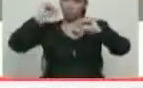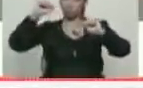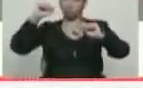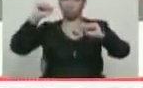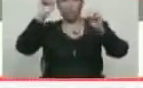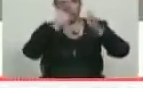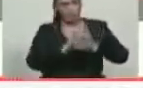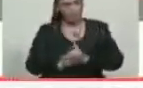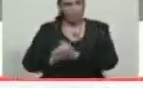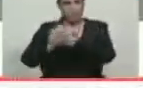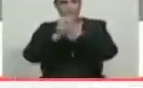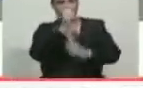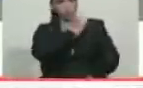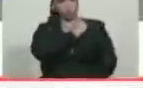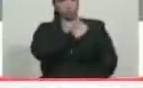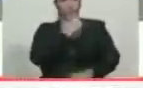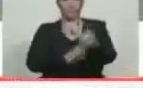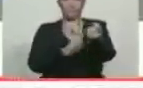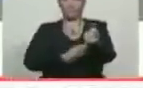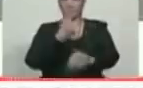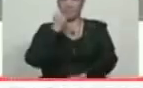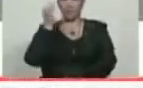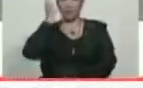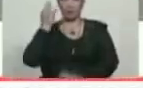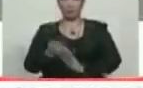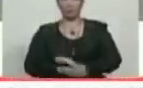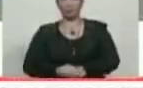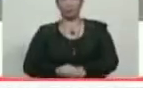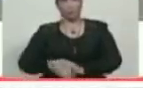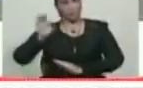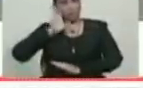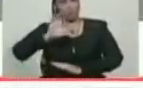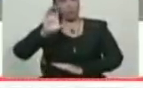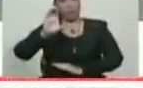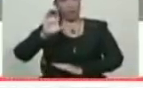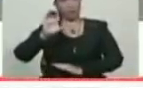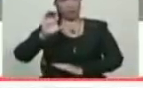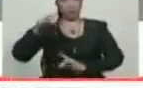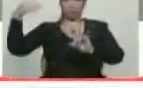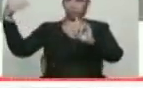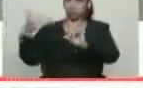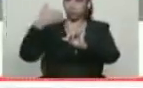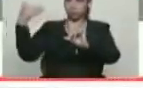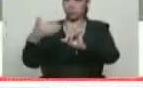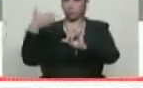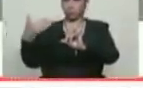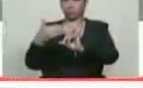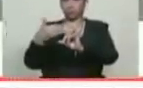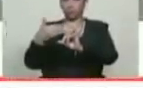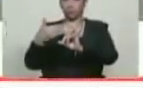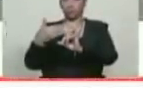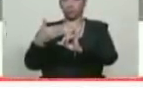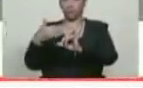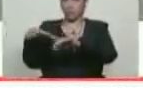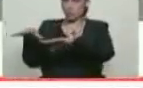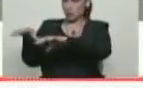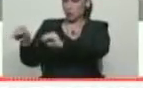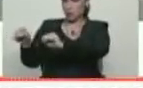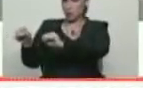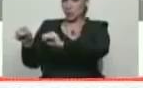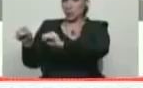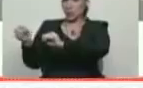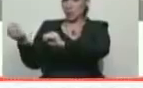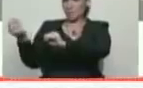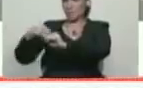Compañeros, compañeras, camaradas, hermanos. La patria está siendo asediada por el imperio